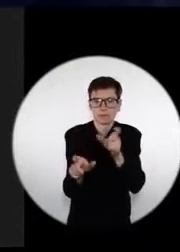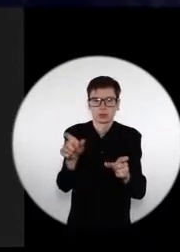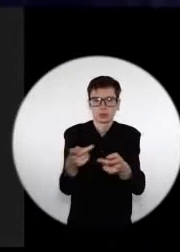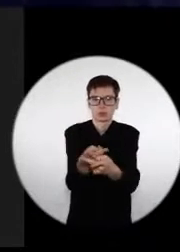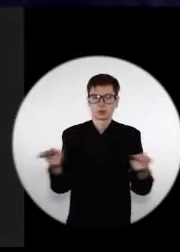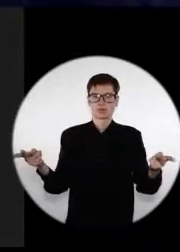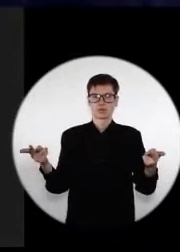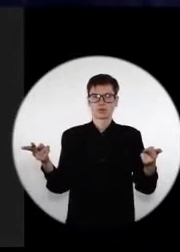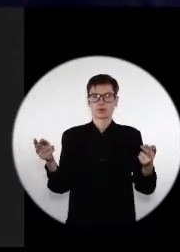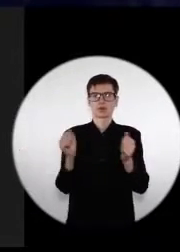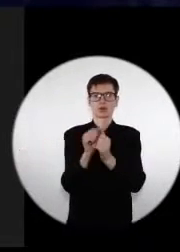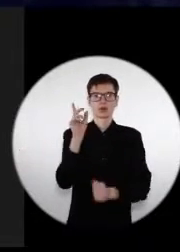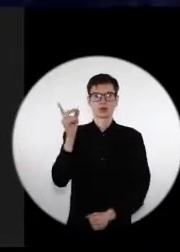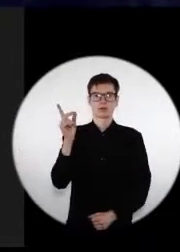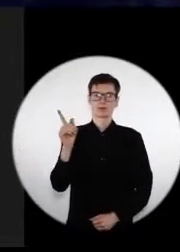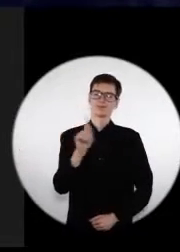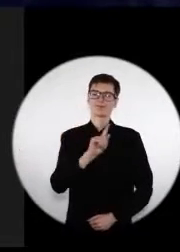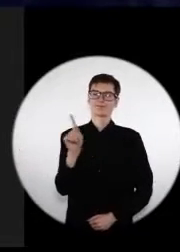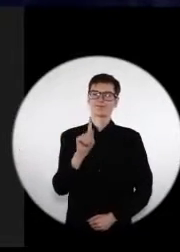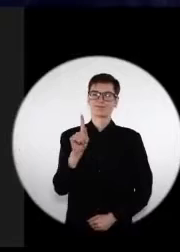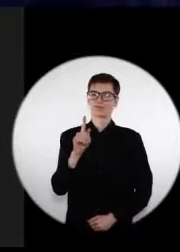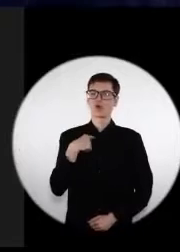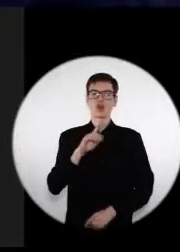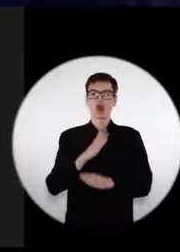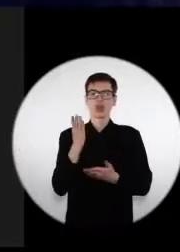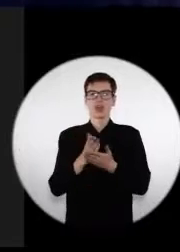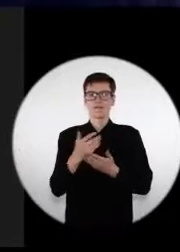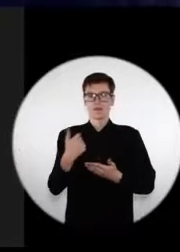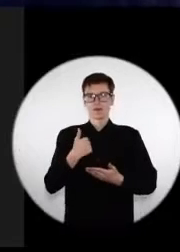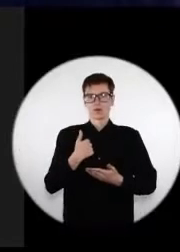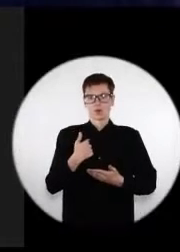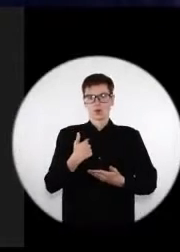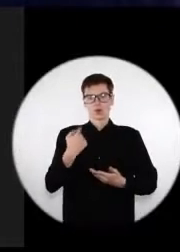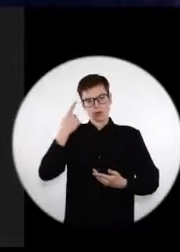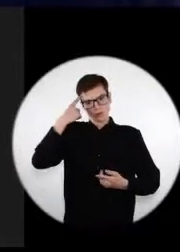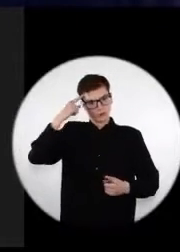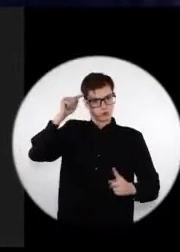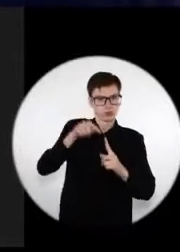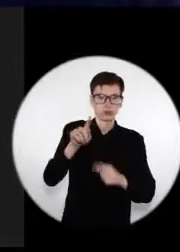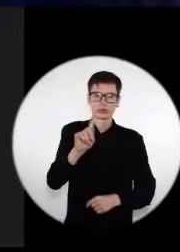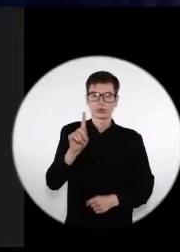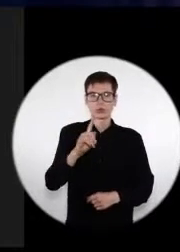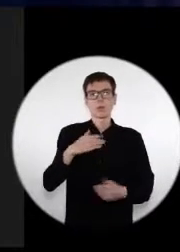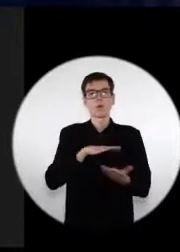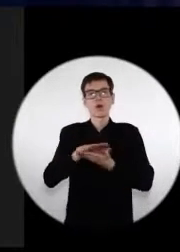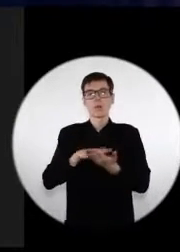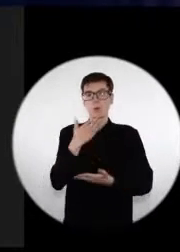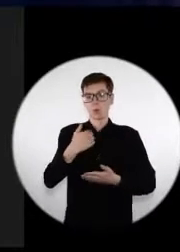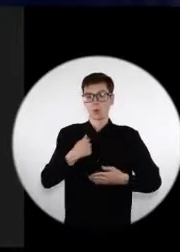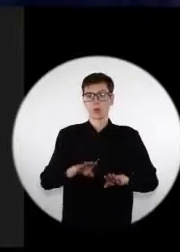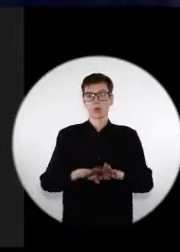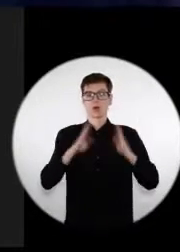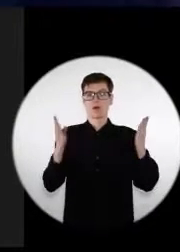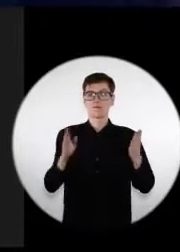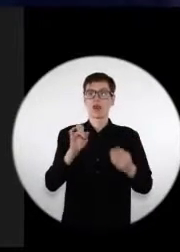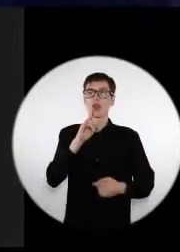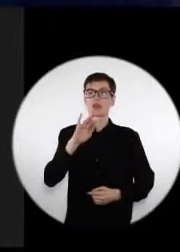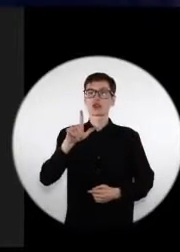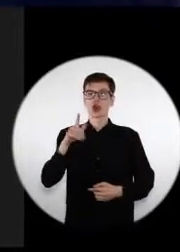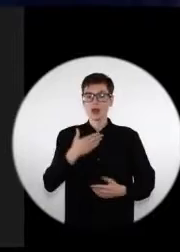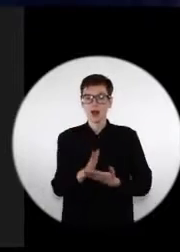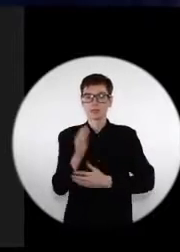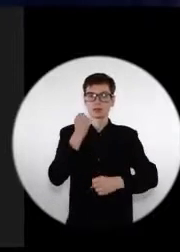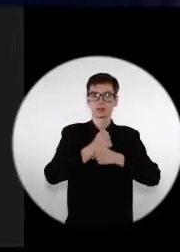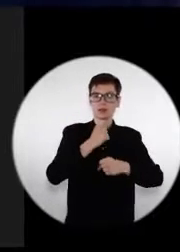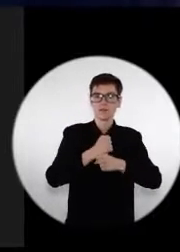reduce el trabajo que uno está haciendo al público con discapacidad o sea uno no tiene que apostar por eso y